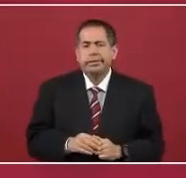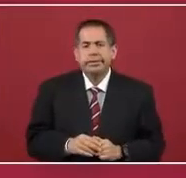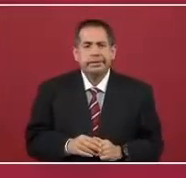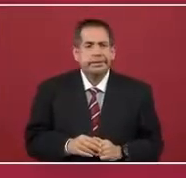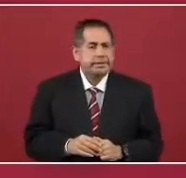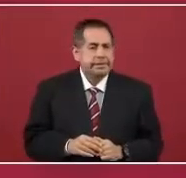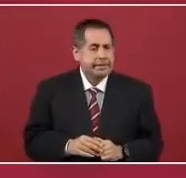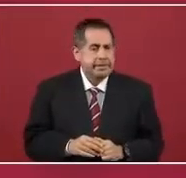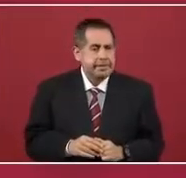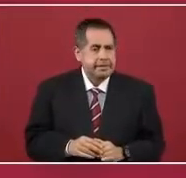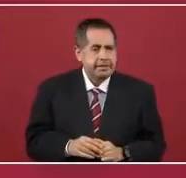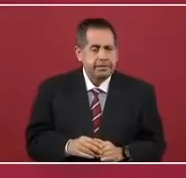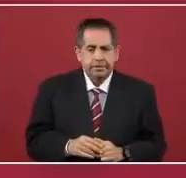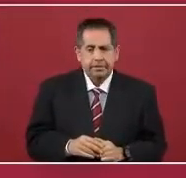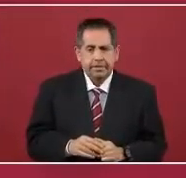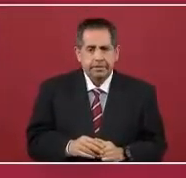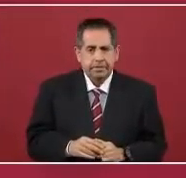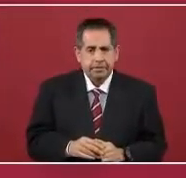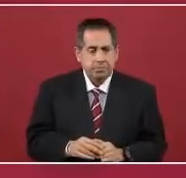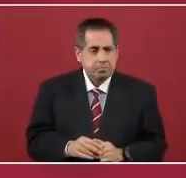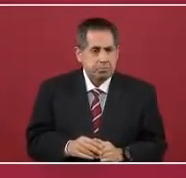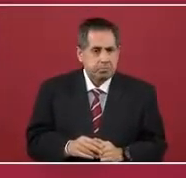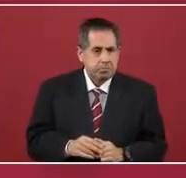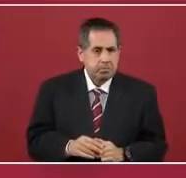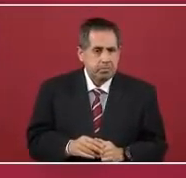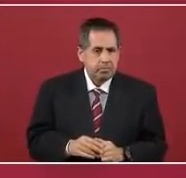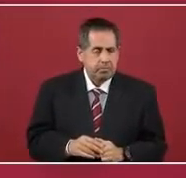va a